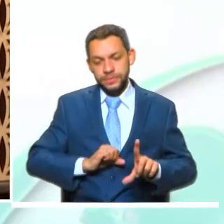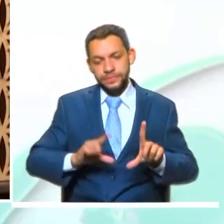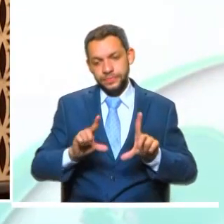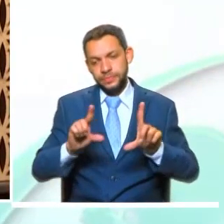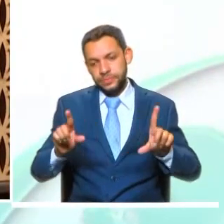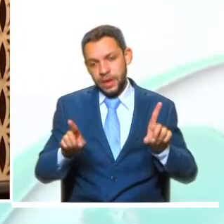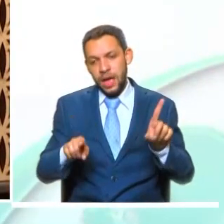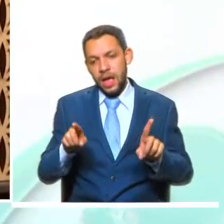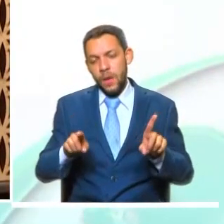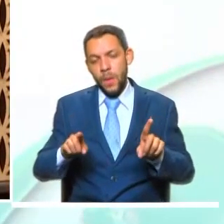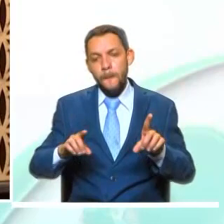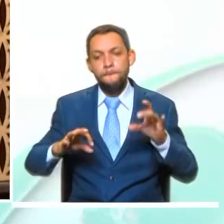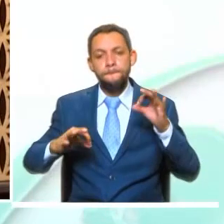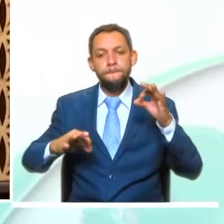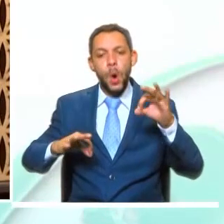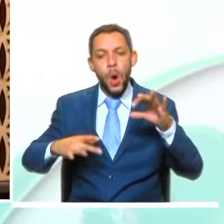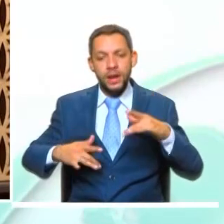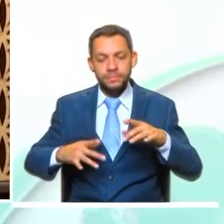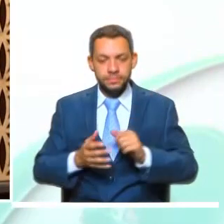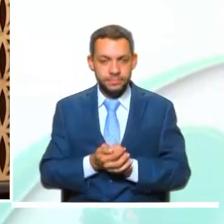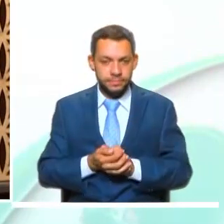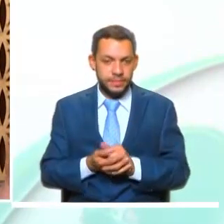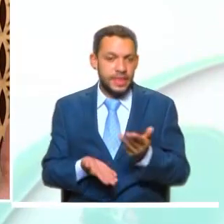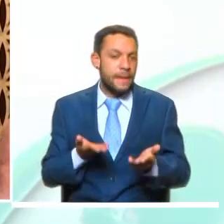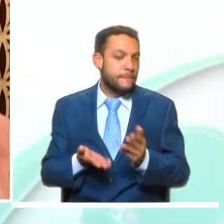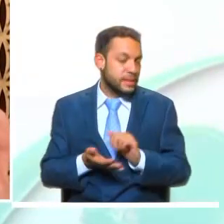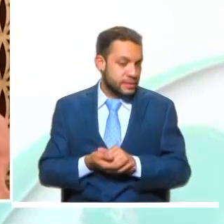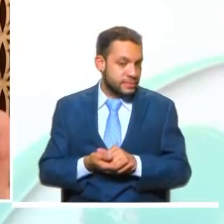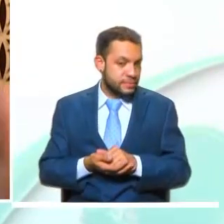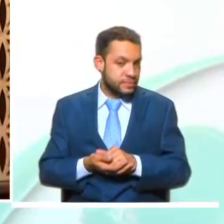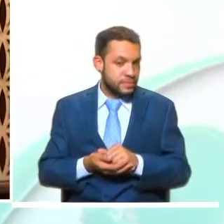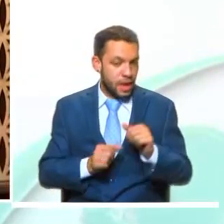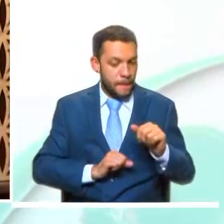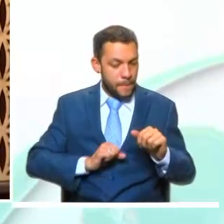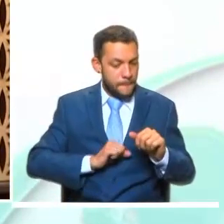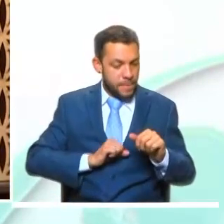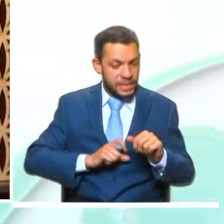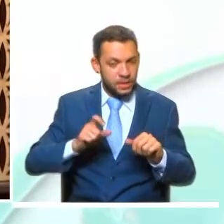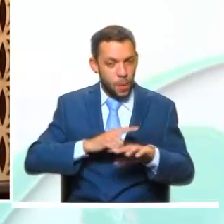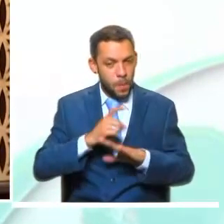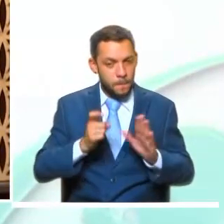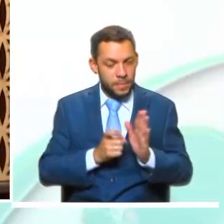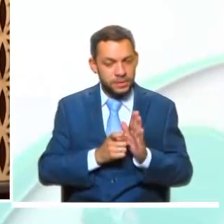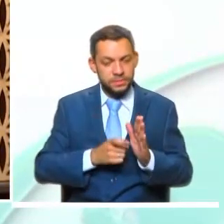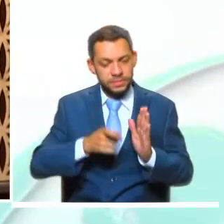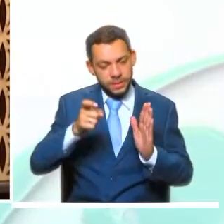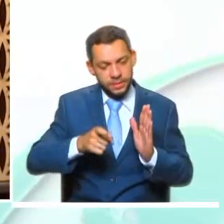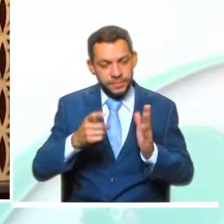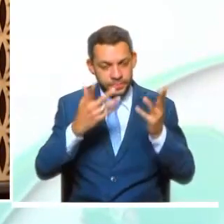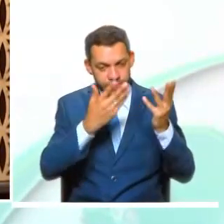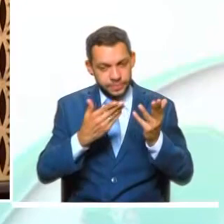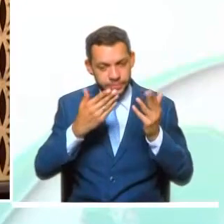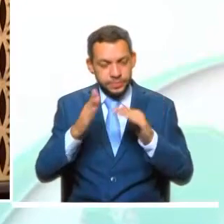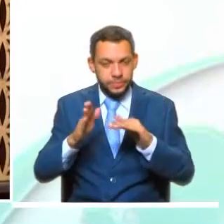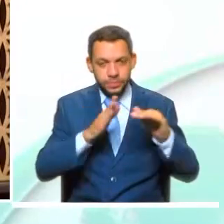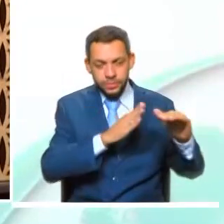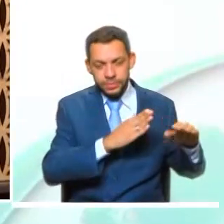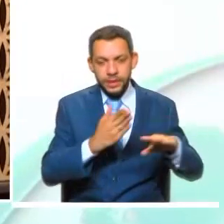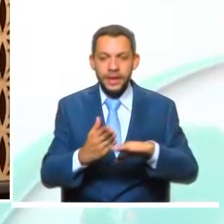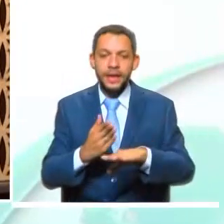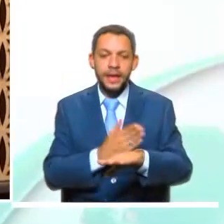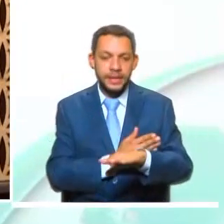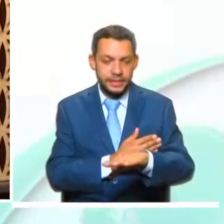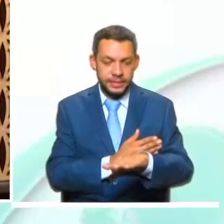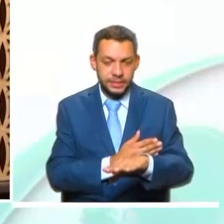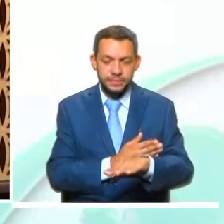son cálculos en la vesícula entonces endoscopia gastritis no hay que hacer exámenes completos bueno antes de ir a la siguiente